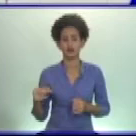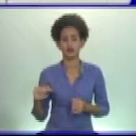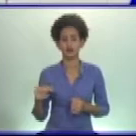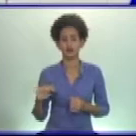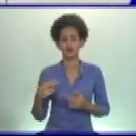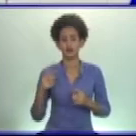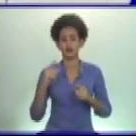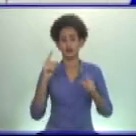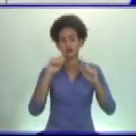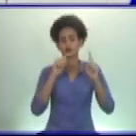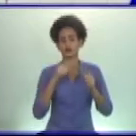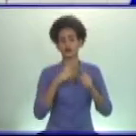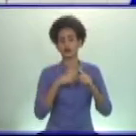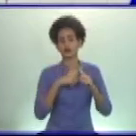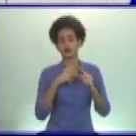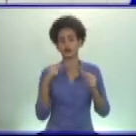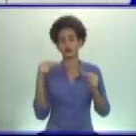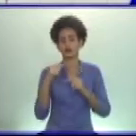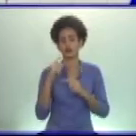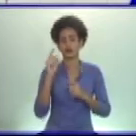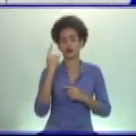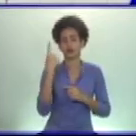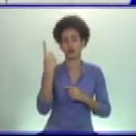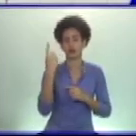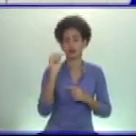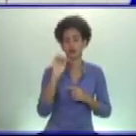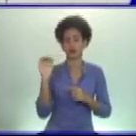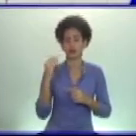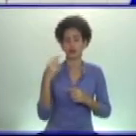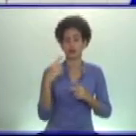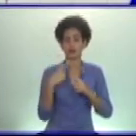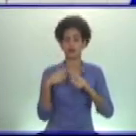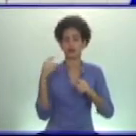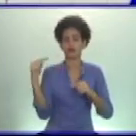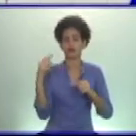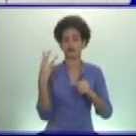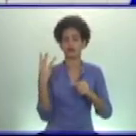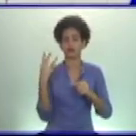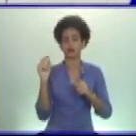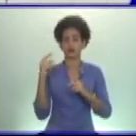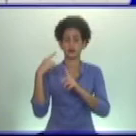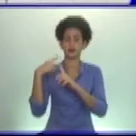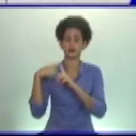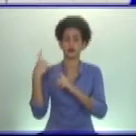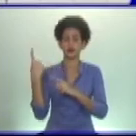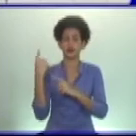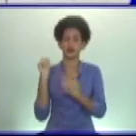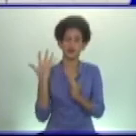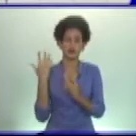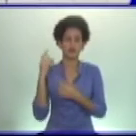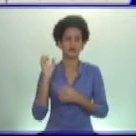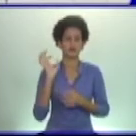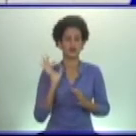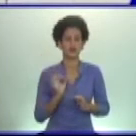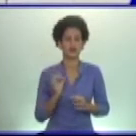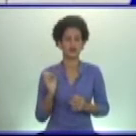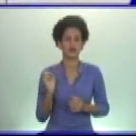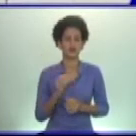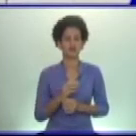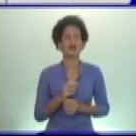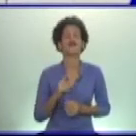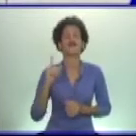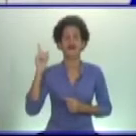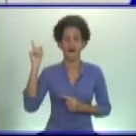interceptan las dos asíntotas, que está en 1. ¿Qué nos quiere decir eso? ¿La ecuación es verdadera o es falsa la proposición? Es